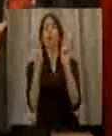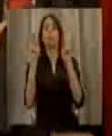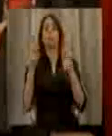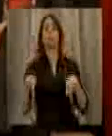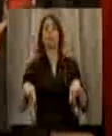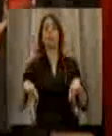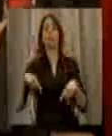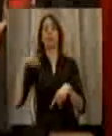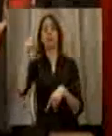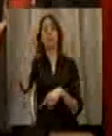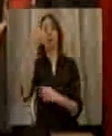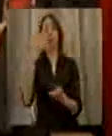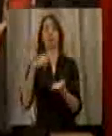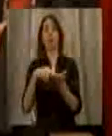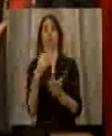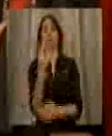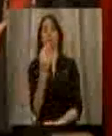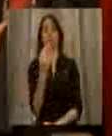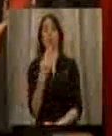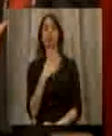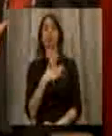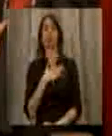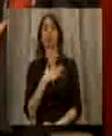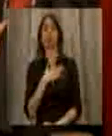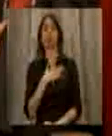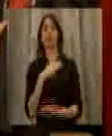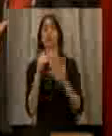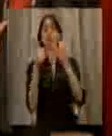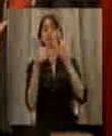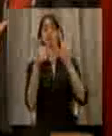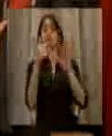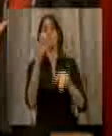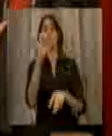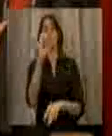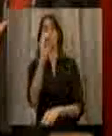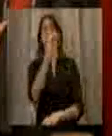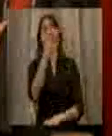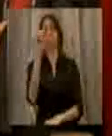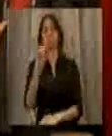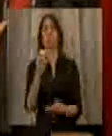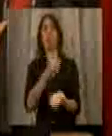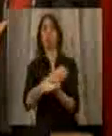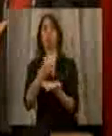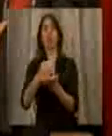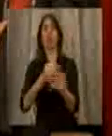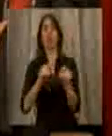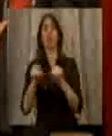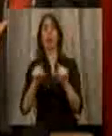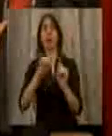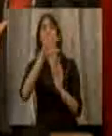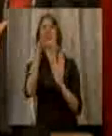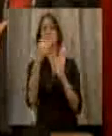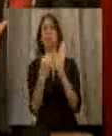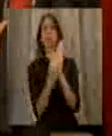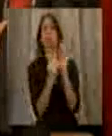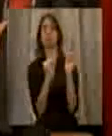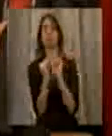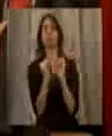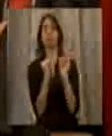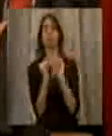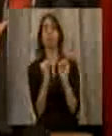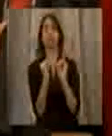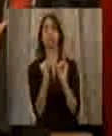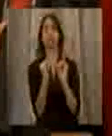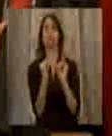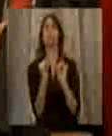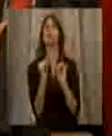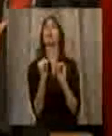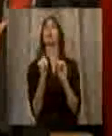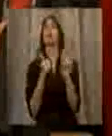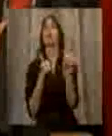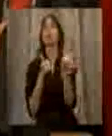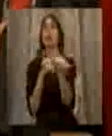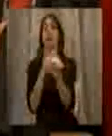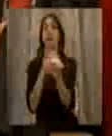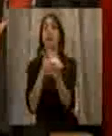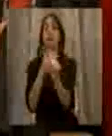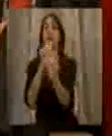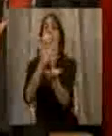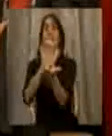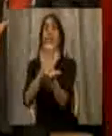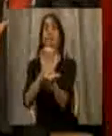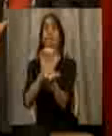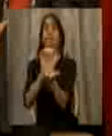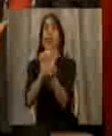año 2014 es poder tener el 60% de ellos digitalizados, de nuevo acercando al